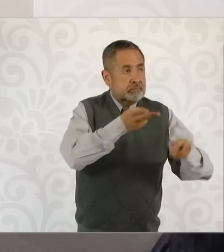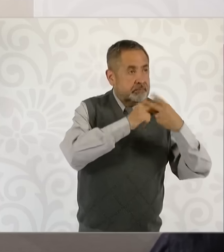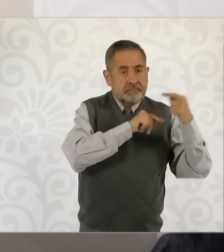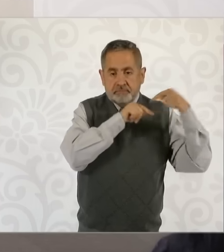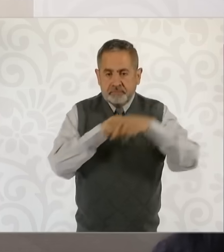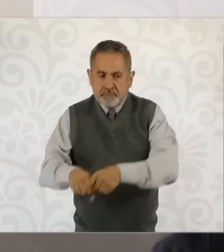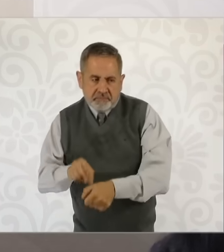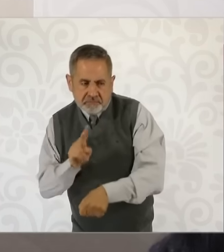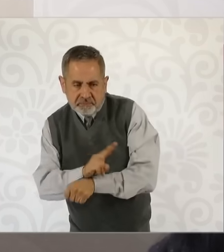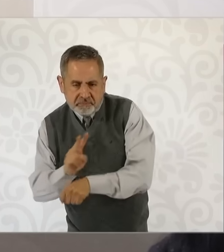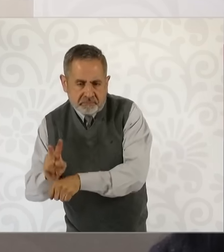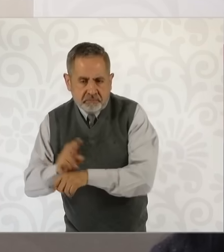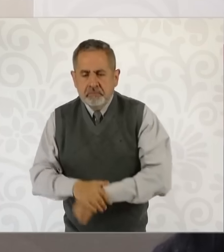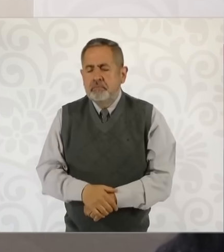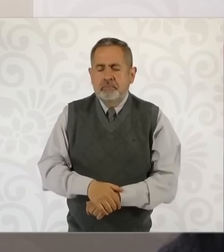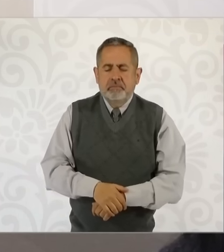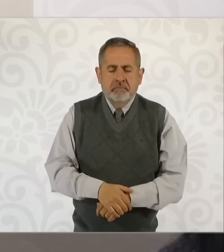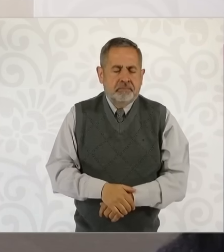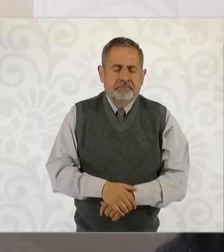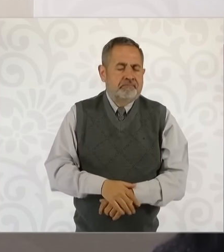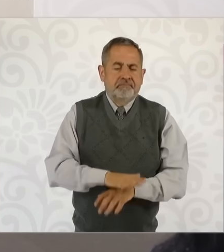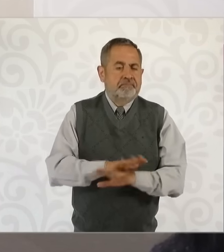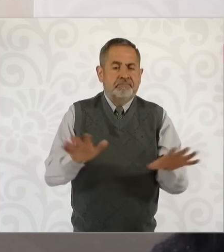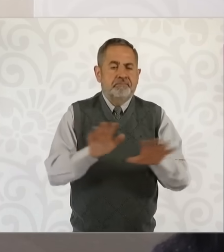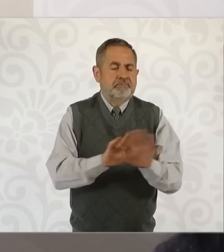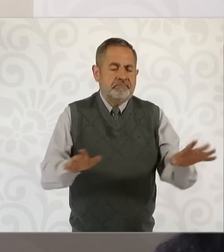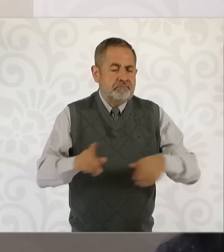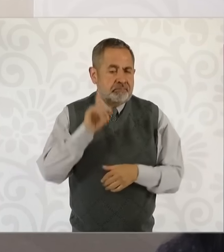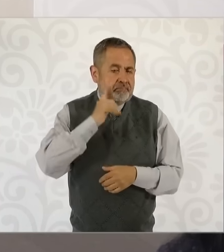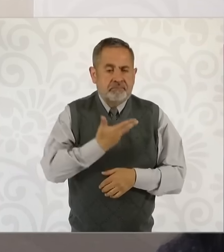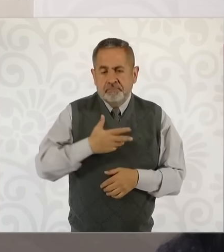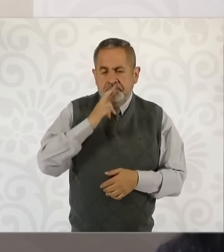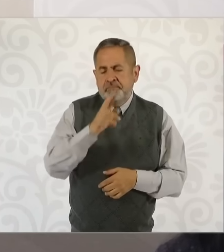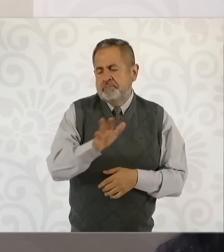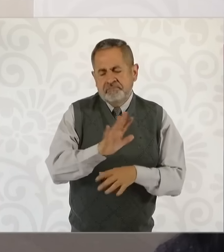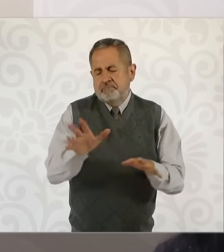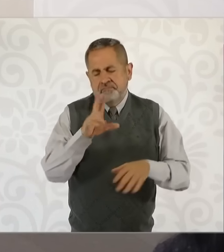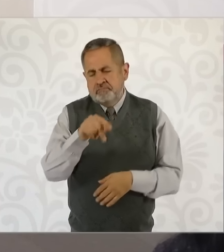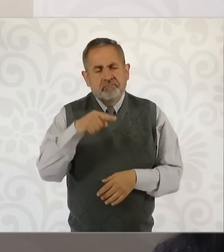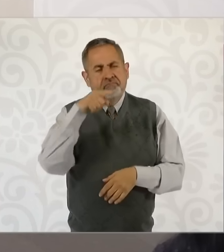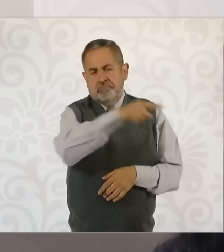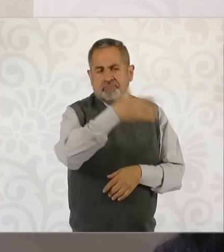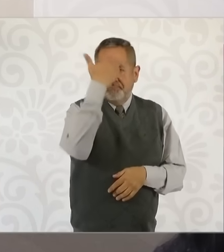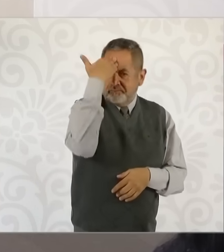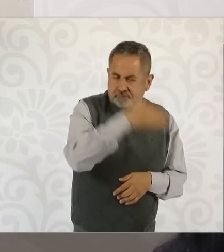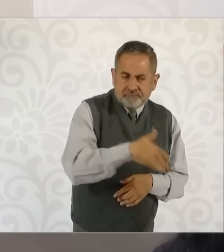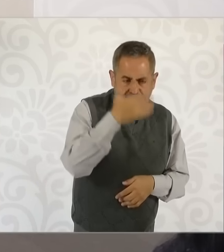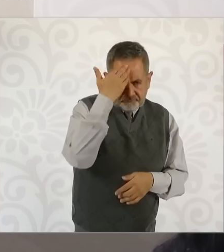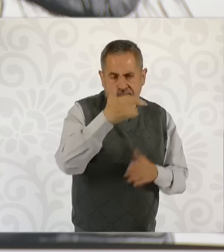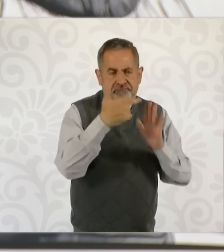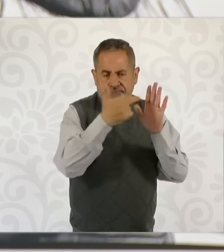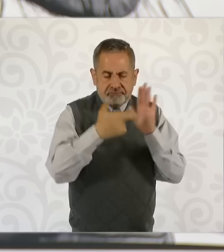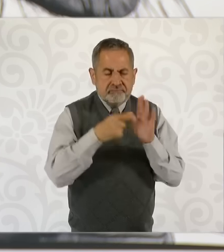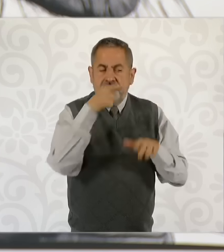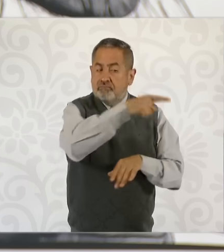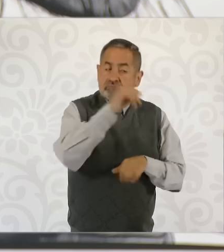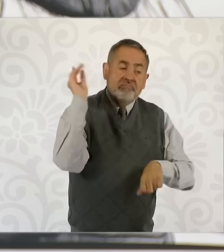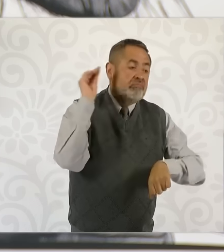agentes? Pues no, porque ellos tienen muy claro sus atribuciones y cómo tienen que operar en